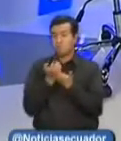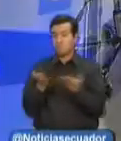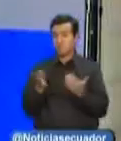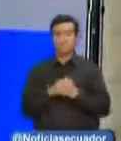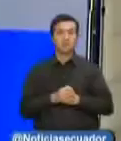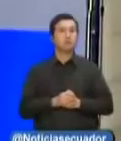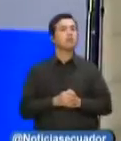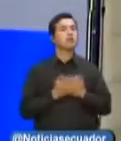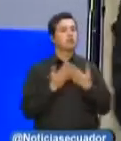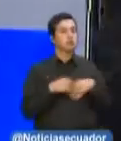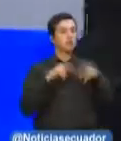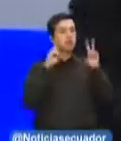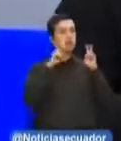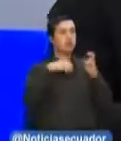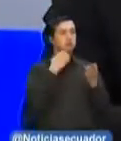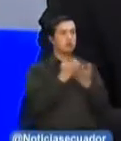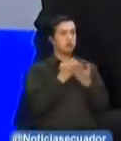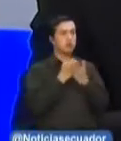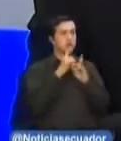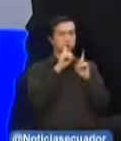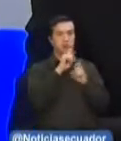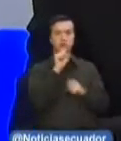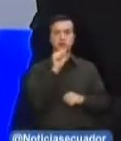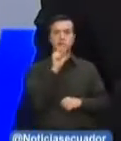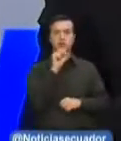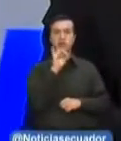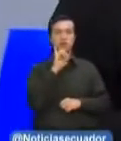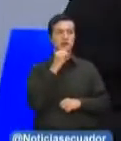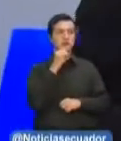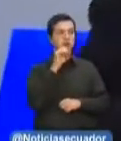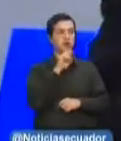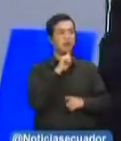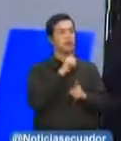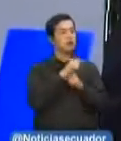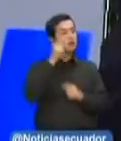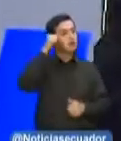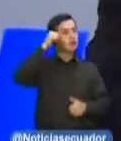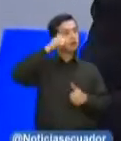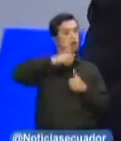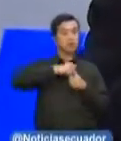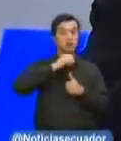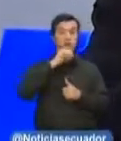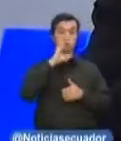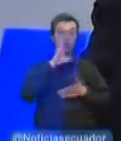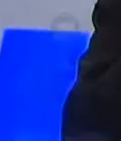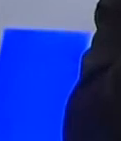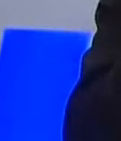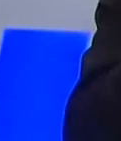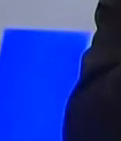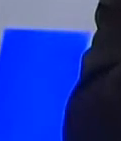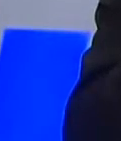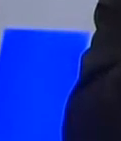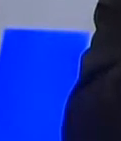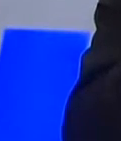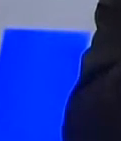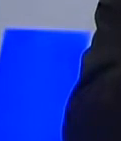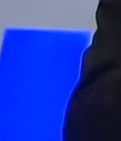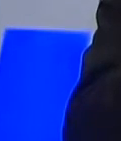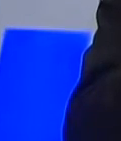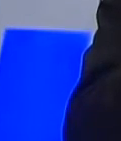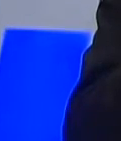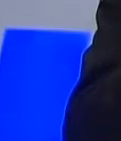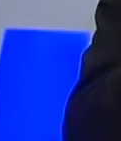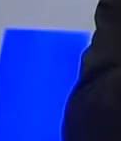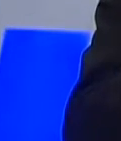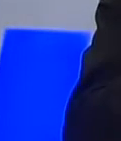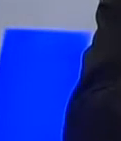países. Ya que estás entrando al tema económico, vamos a don Santiago García, no sin antes recordar que la CELAC, la población de los países miembros de la